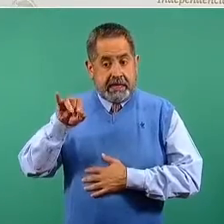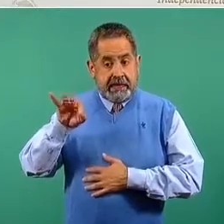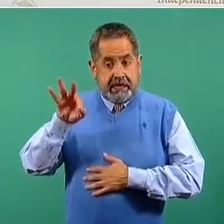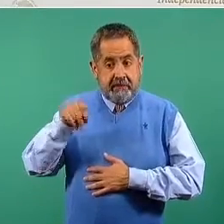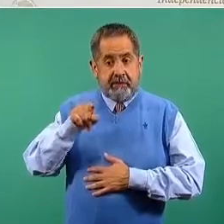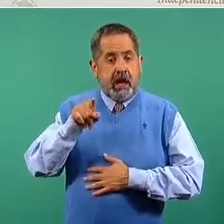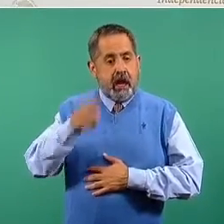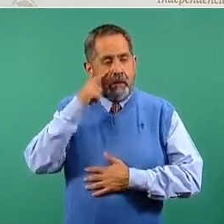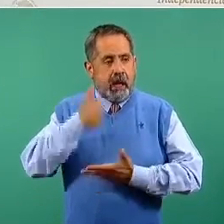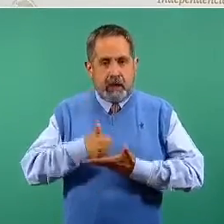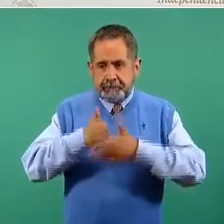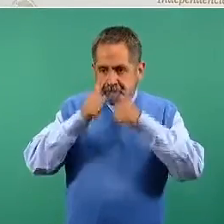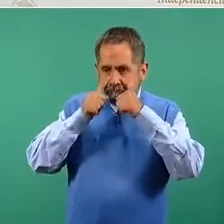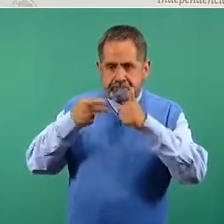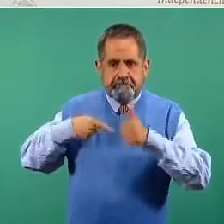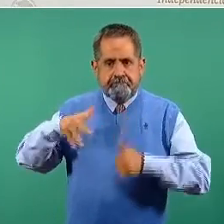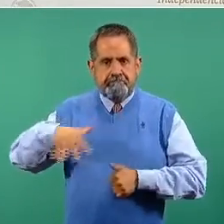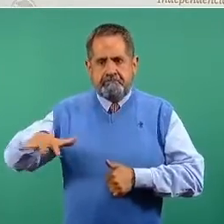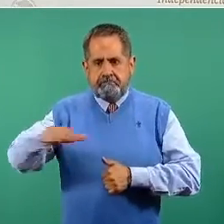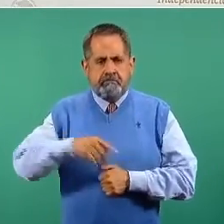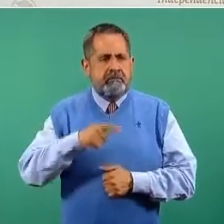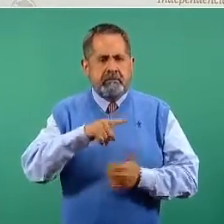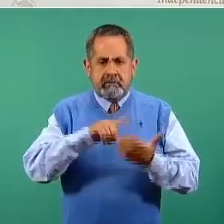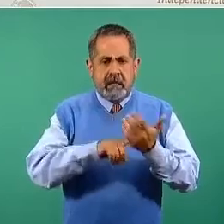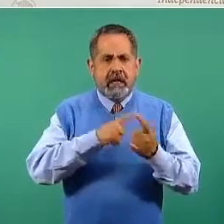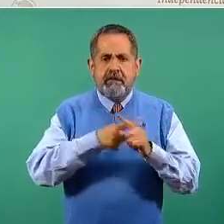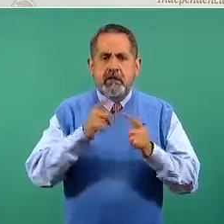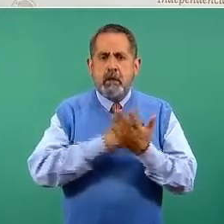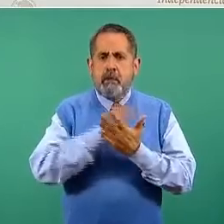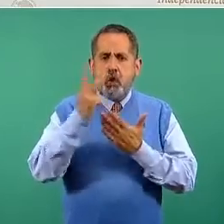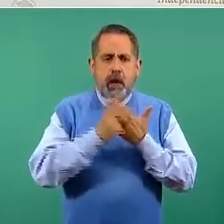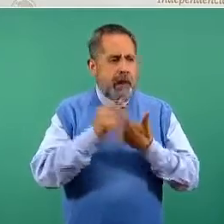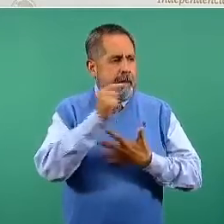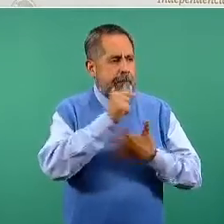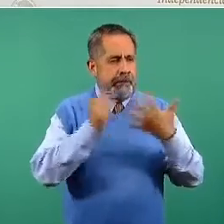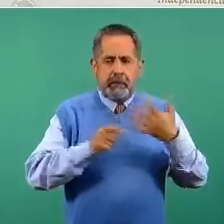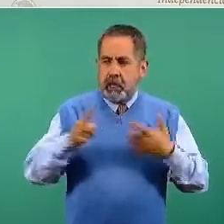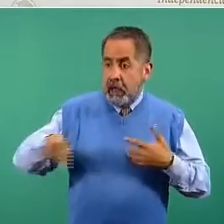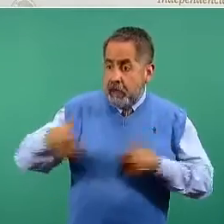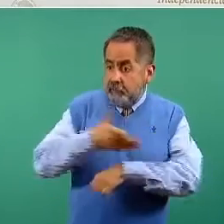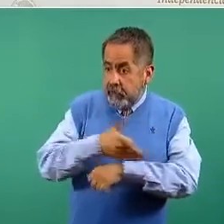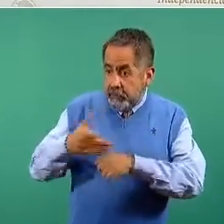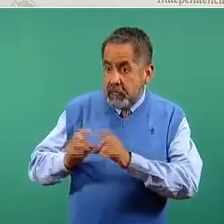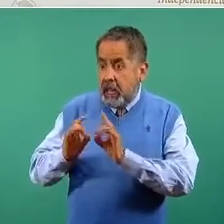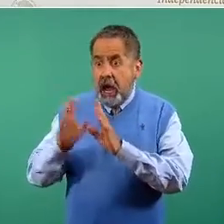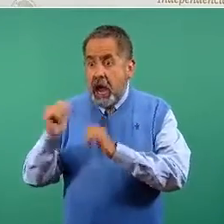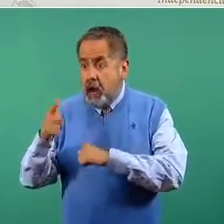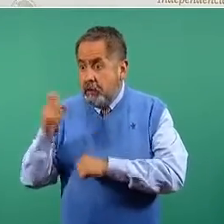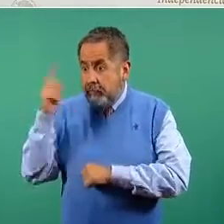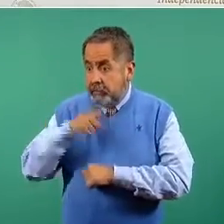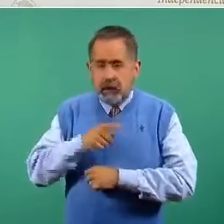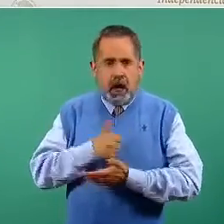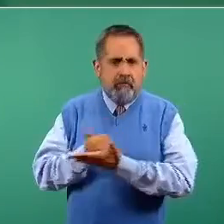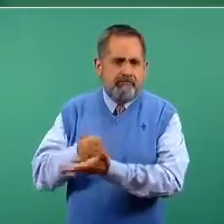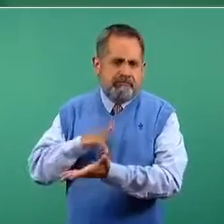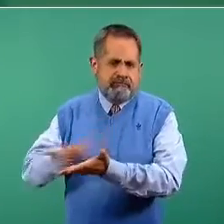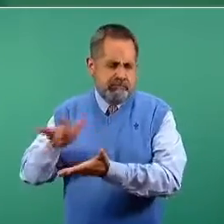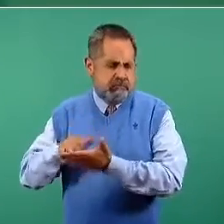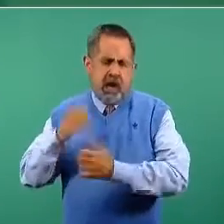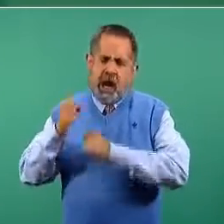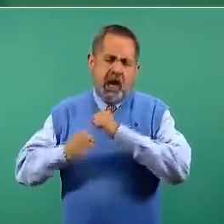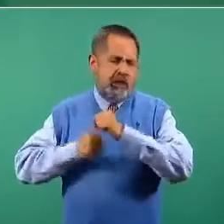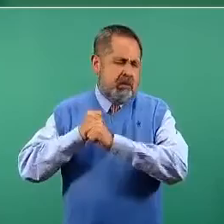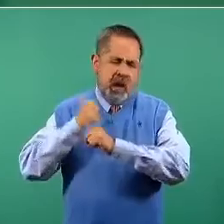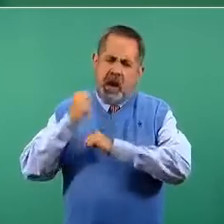pública y tiene varios programas de apoyo a familias en situaciones difíciles. Esto lo ha tenido siempre, es el